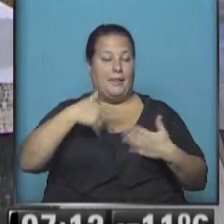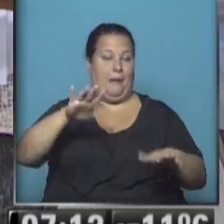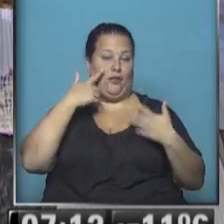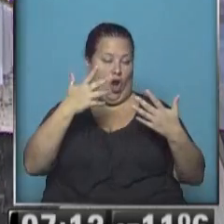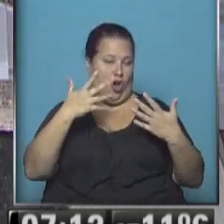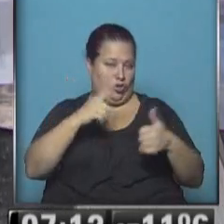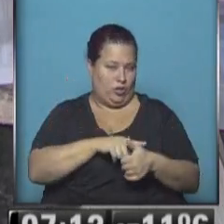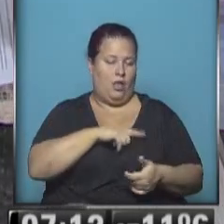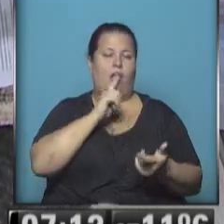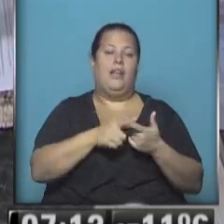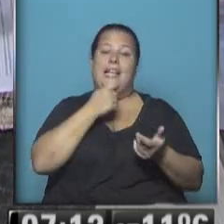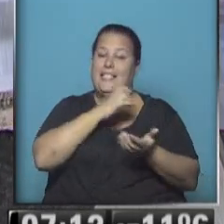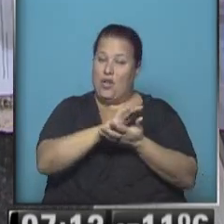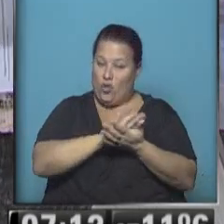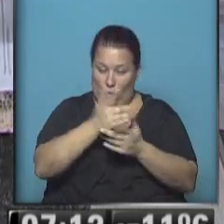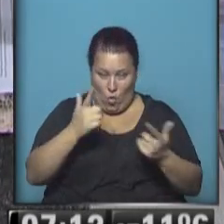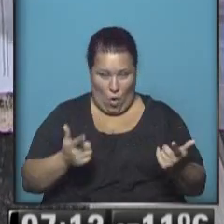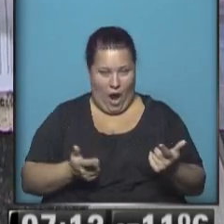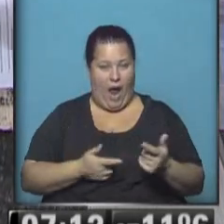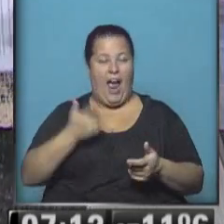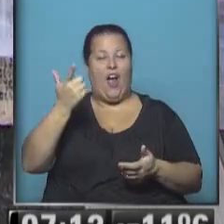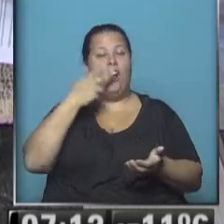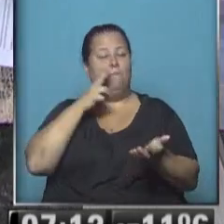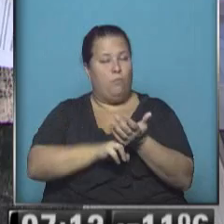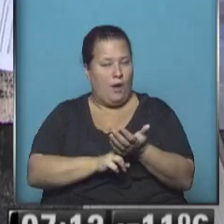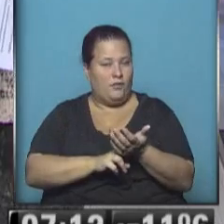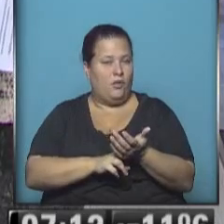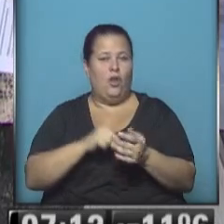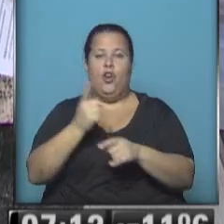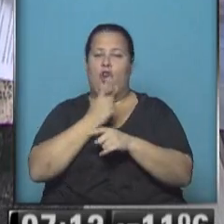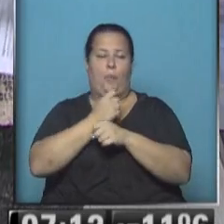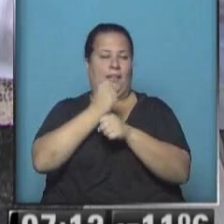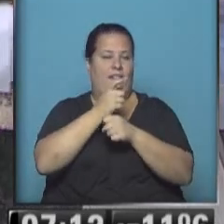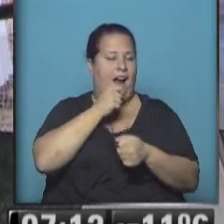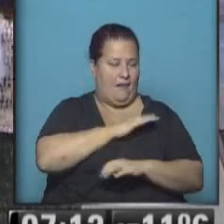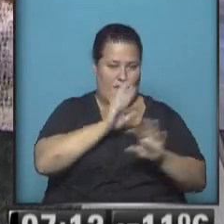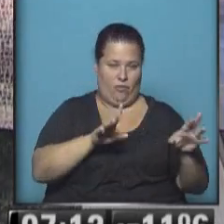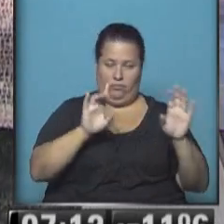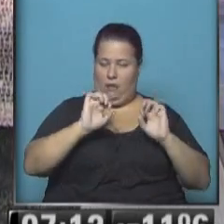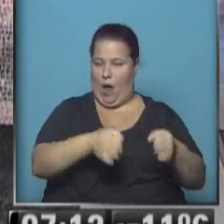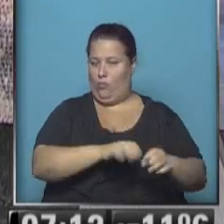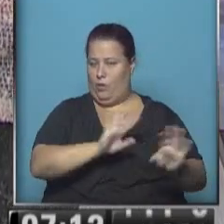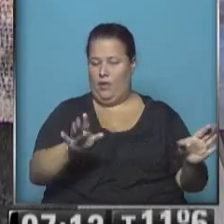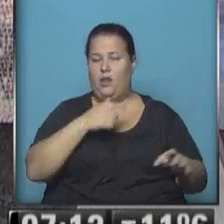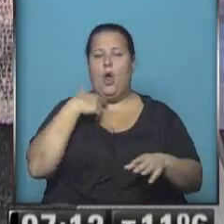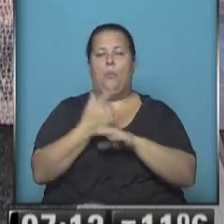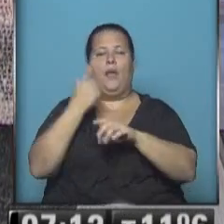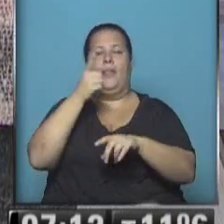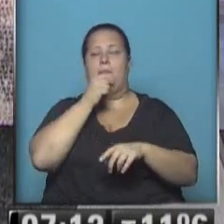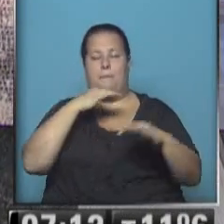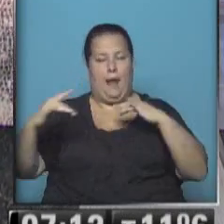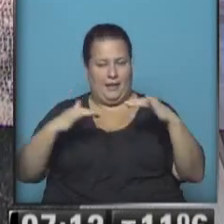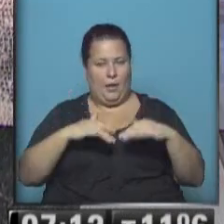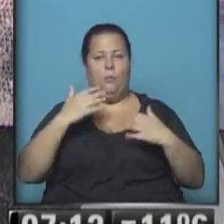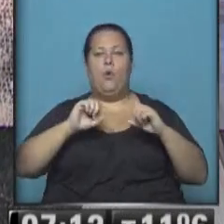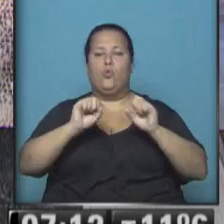paradigmático bueno si no arregla su situación con el fisco no podrá ejercer como árbitro no podrá salir a la cancha y dirigir un partido podrían